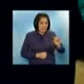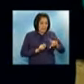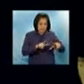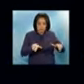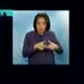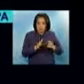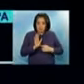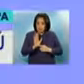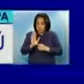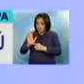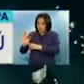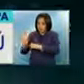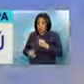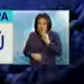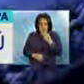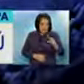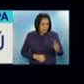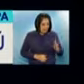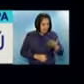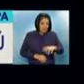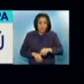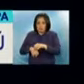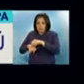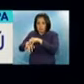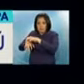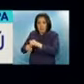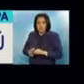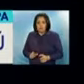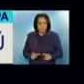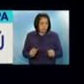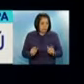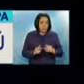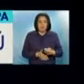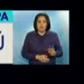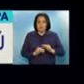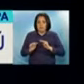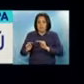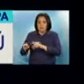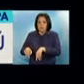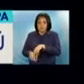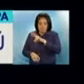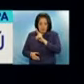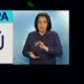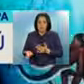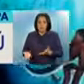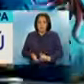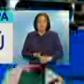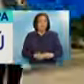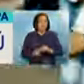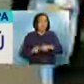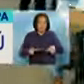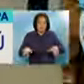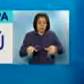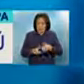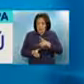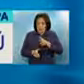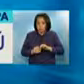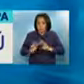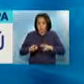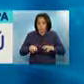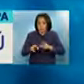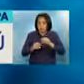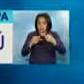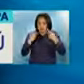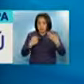en exhibición, donde vas a ver peces, moluscos y crustáceos de nuestro mar peruano y de nuestros lagos y ríos de la selva. No